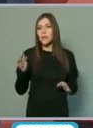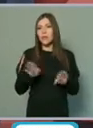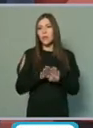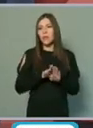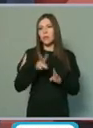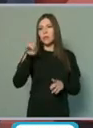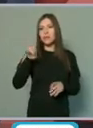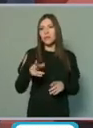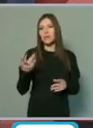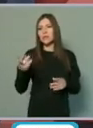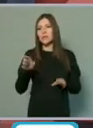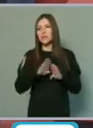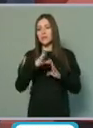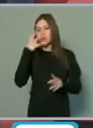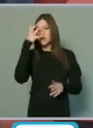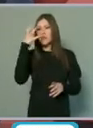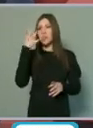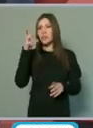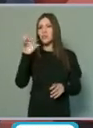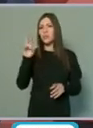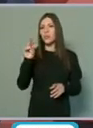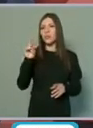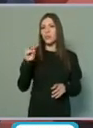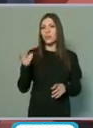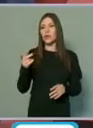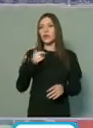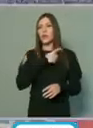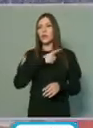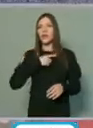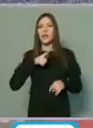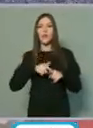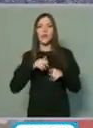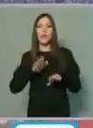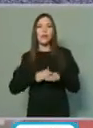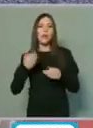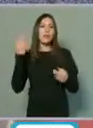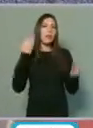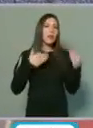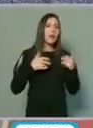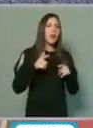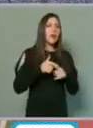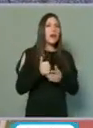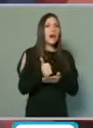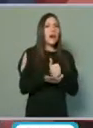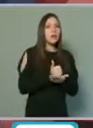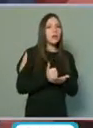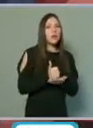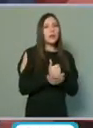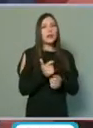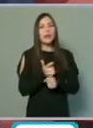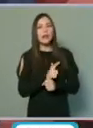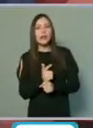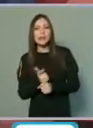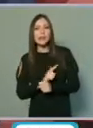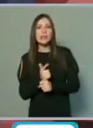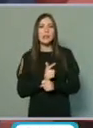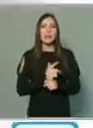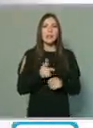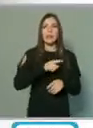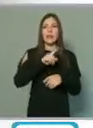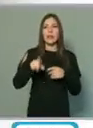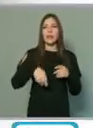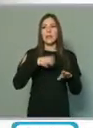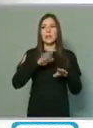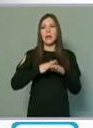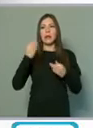ya ¿no? desde Como ahí que no, está comunicando, no exacto, es más de azules, ¿no? Grises, ¿no? Colores un poquito más opacos para empresas que son mucho más